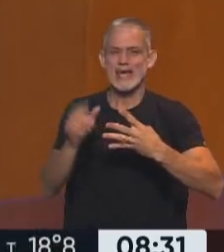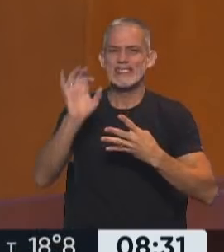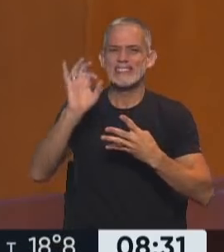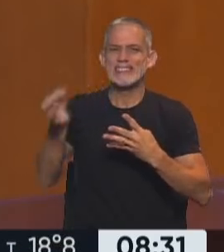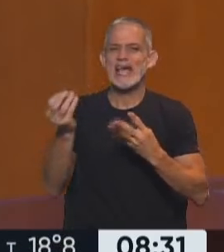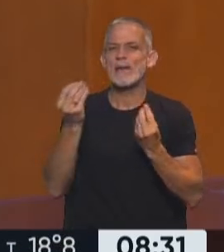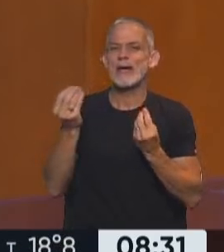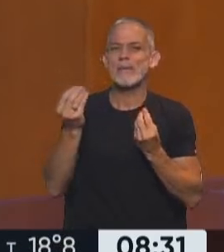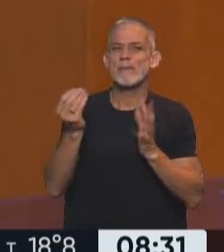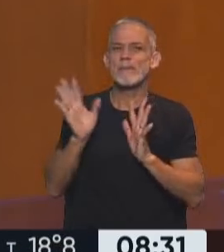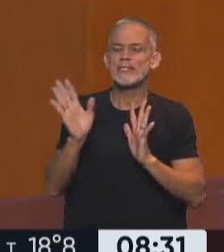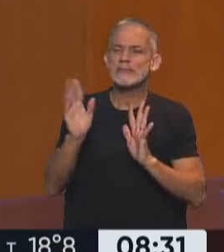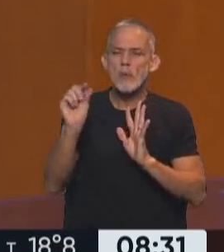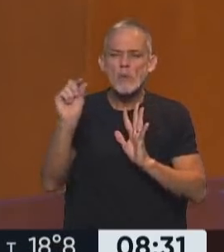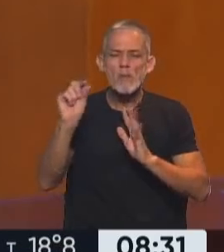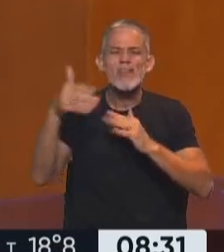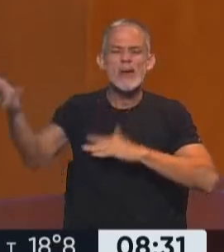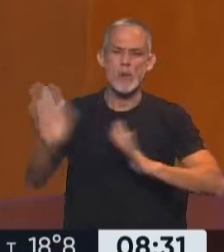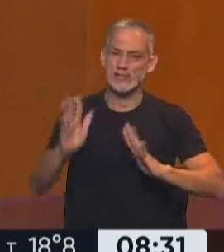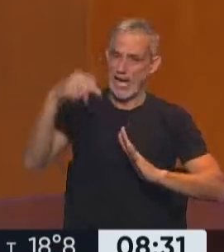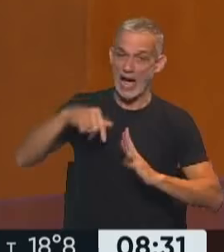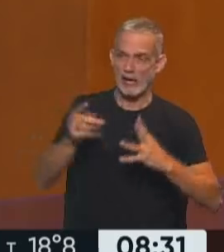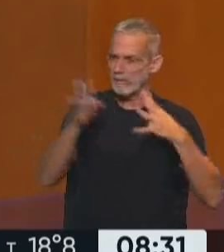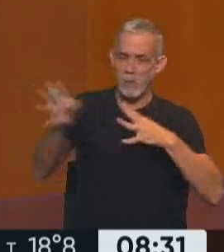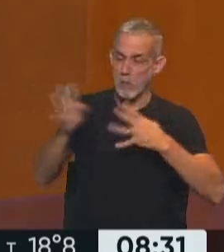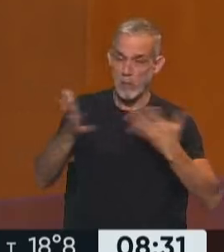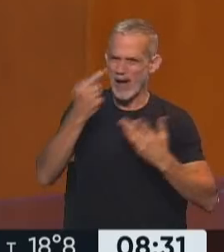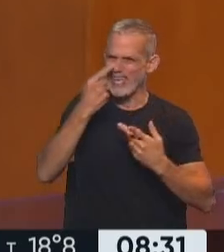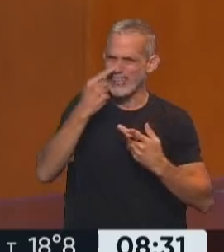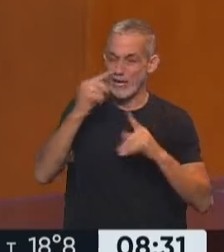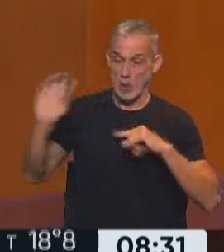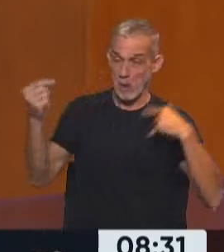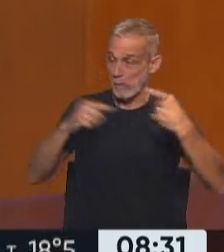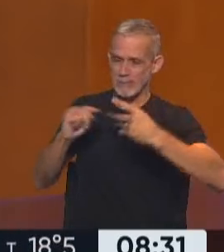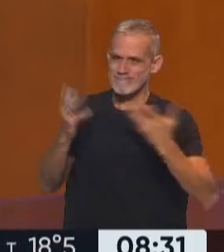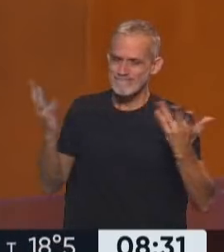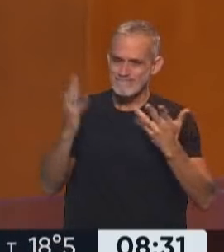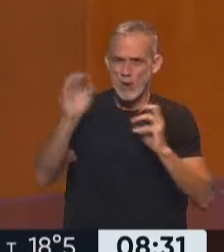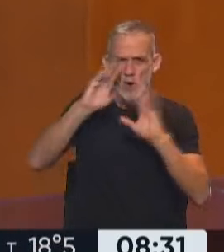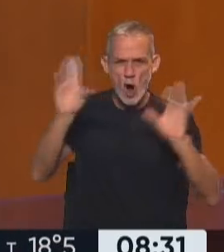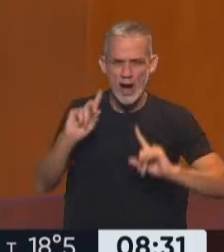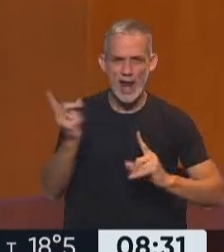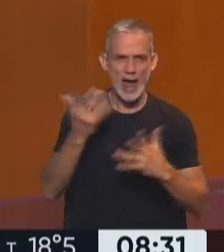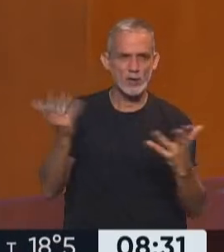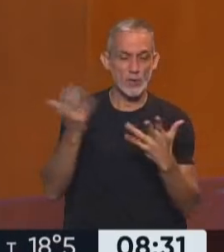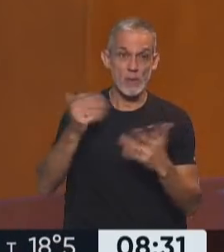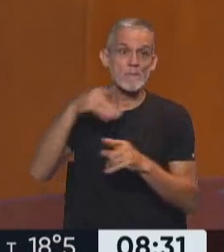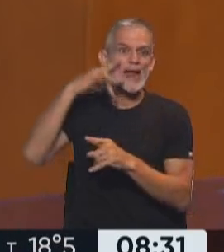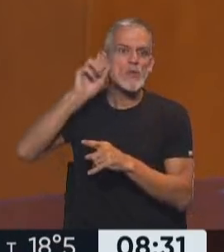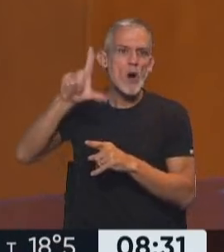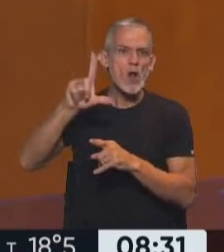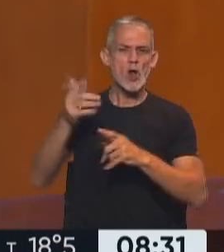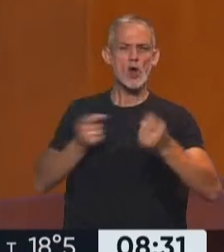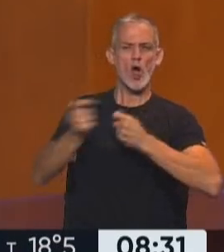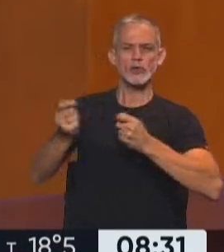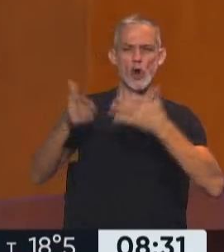lo que está pasando. ¿No? Es claro. Un poco después, porque en este momento hay muchos intereses cruzados y uno de esos es justamente Mariupol y el control